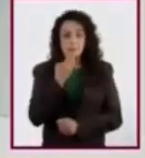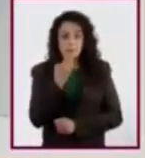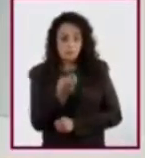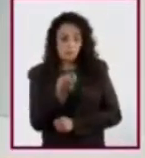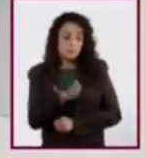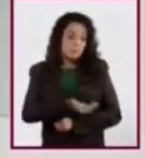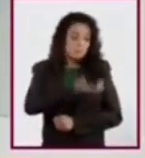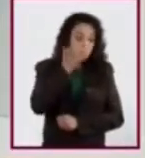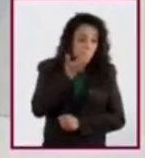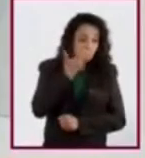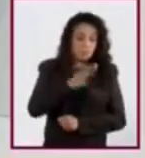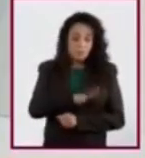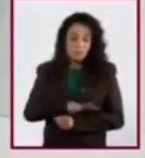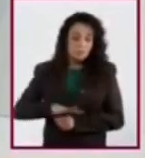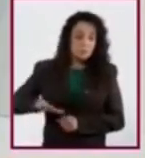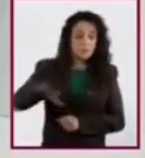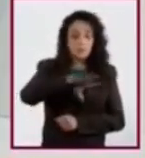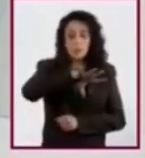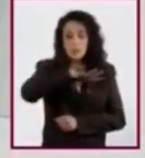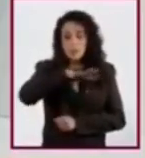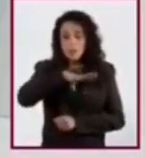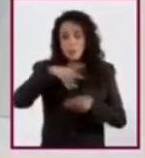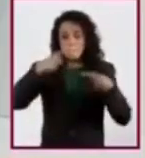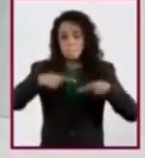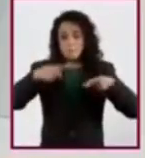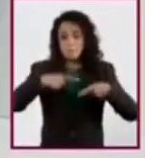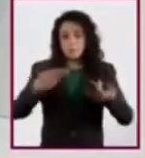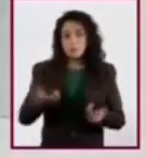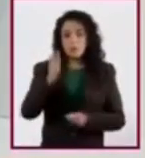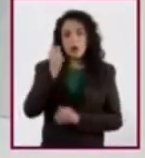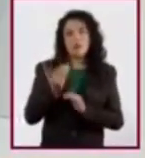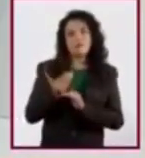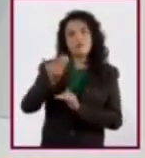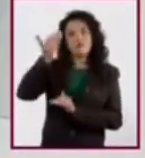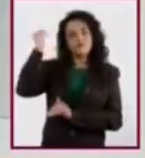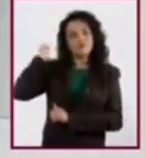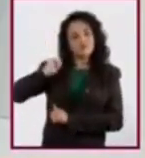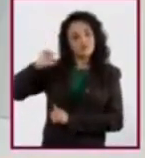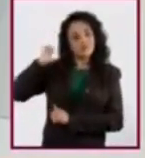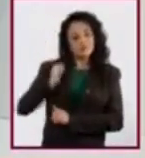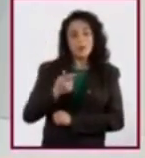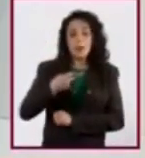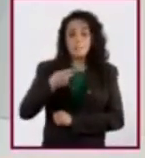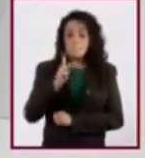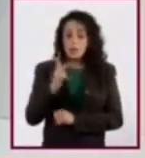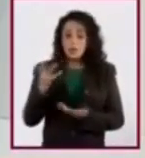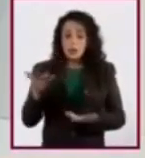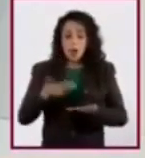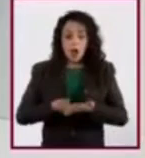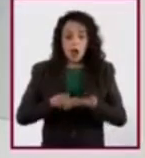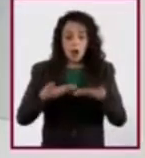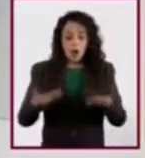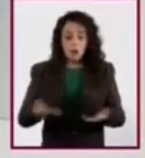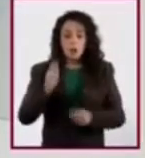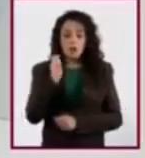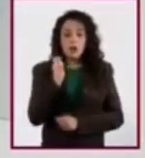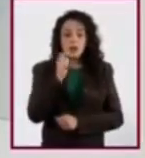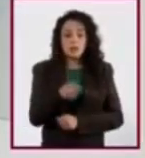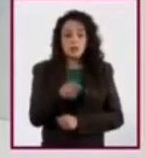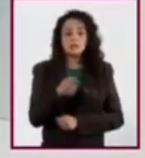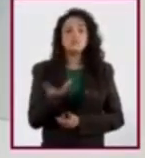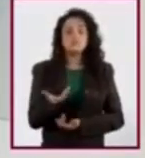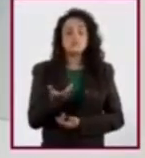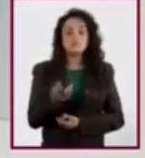y costumbres preestablecidos por las personas de otro tiempo. Pero desafortunadamente, esto se ha establecido mediante un